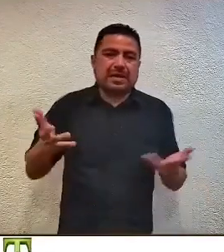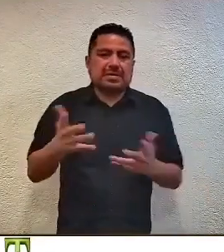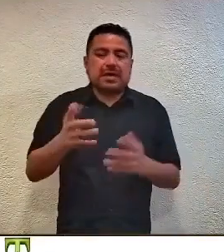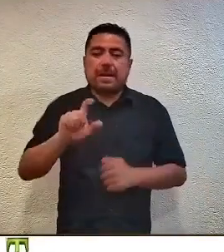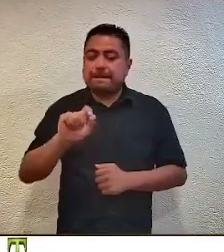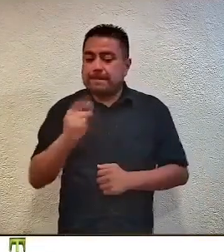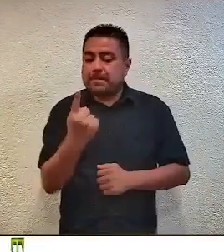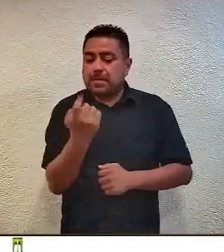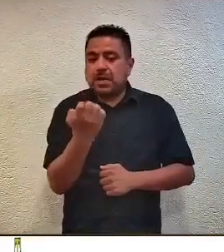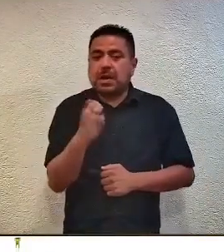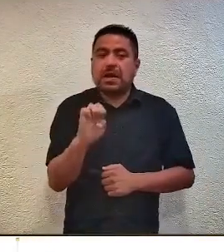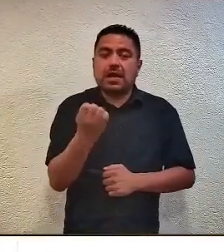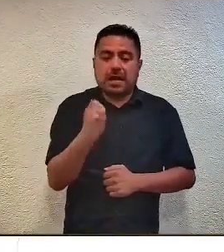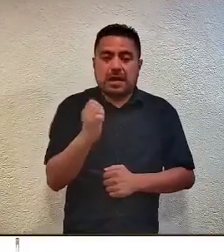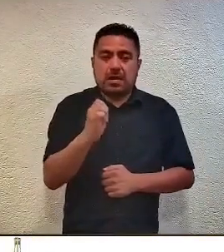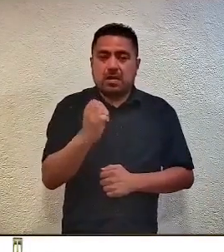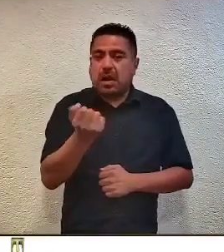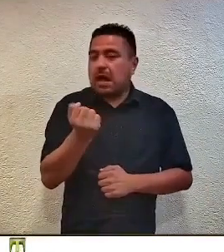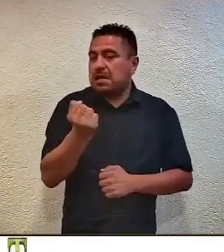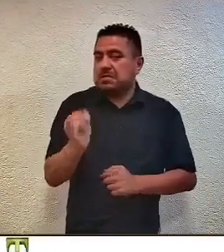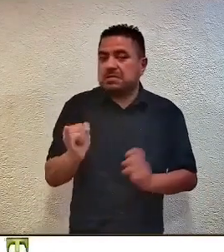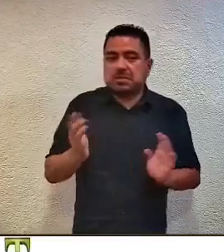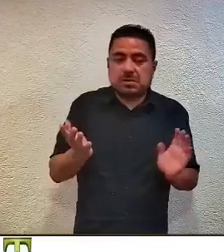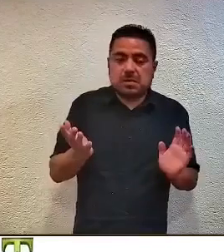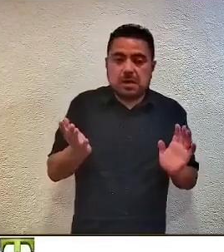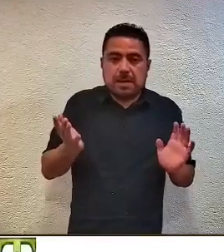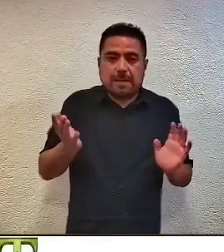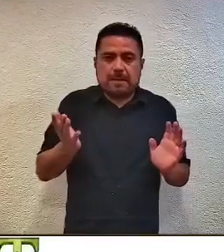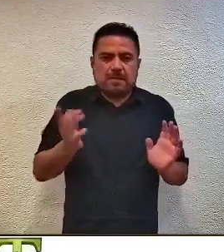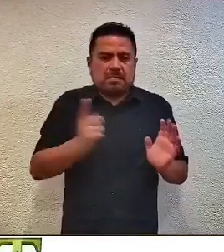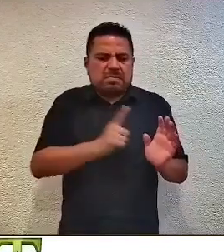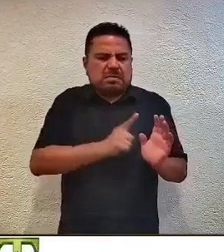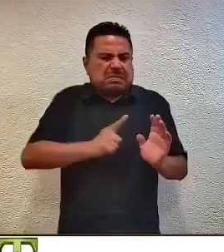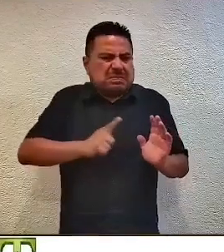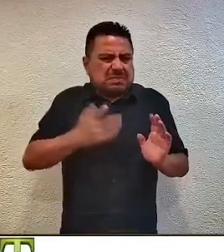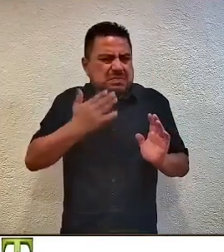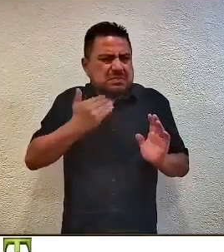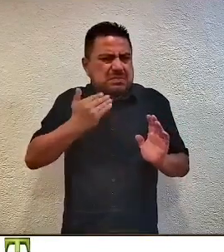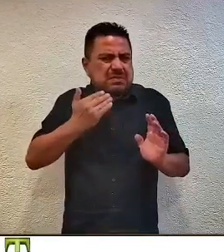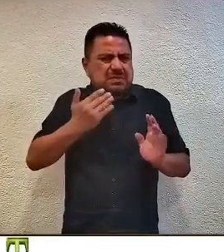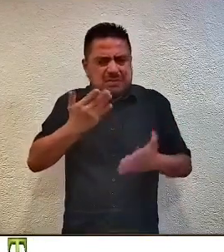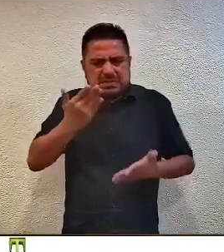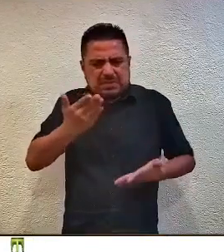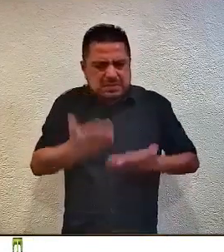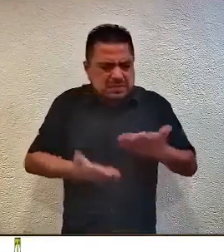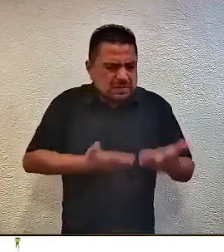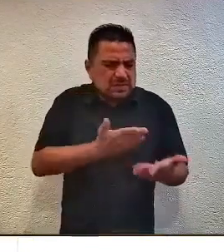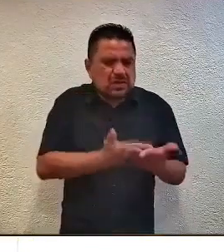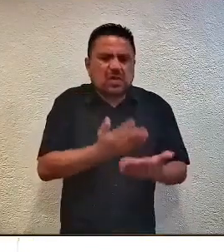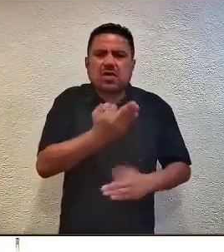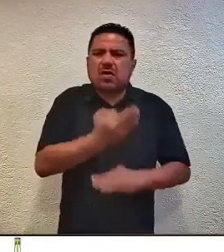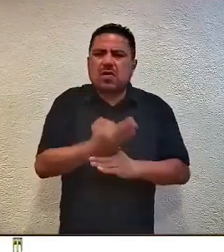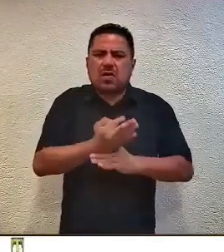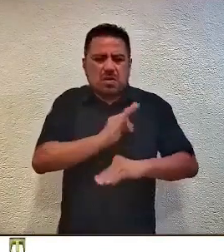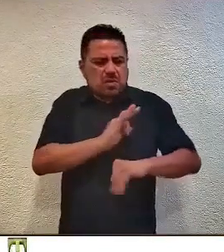21 de enero. Por tanto, es inadecuado que la litis planteada se